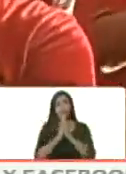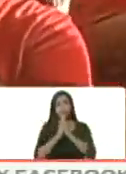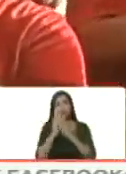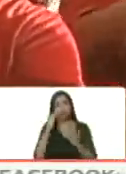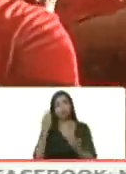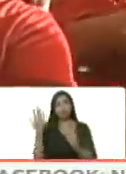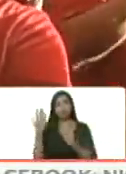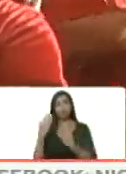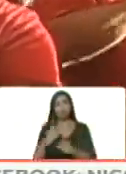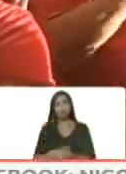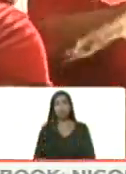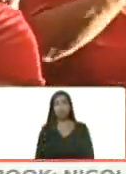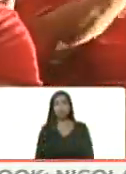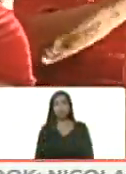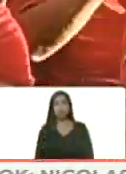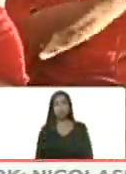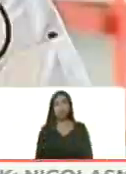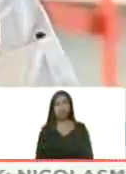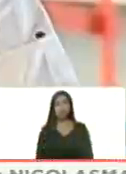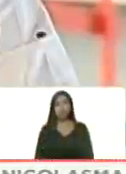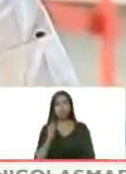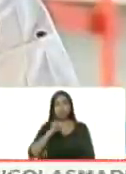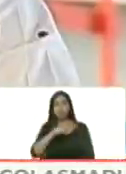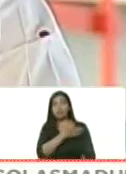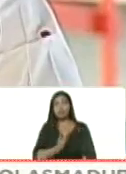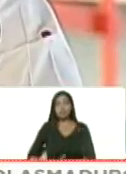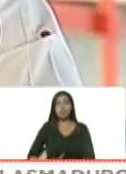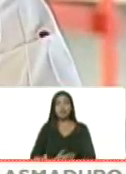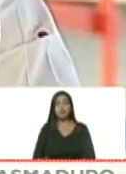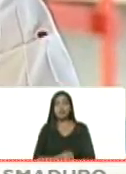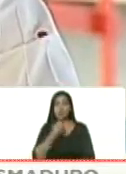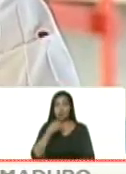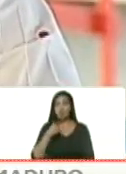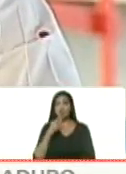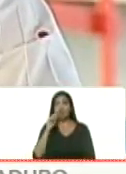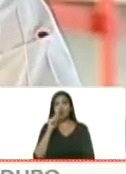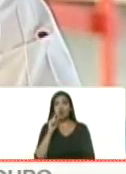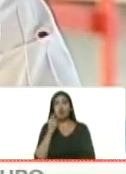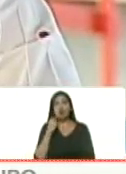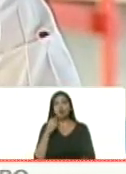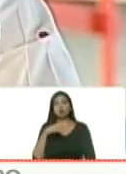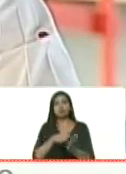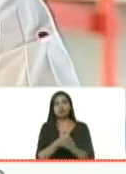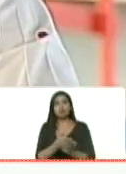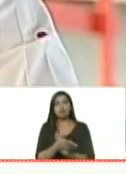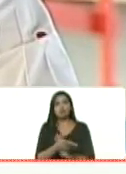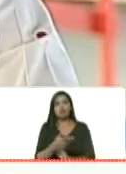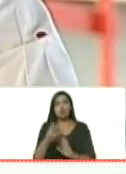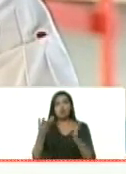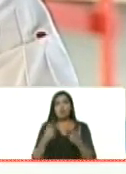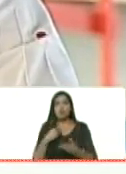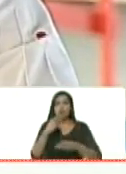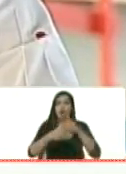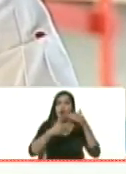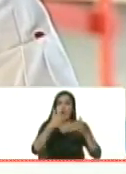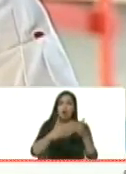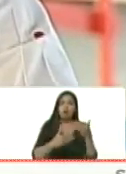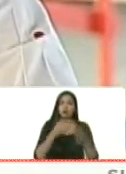Hipólito Abreu. Sí, presidente. Bueno, una salvedad sobre lo que venían haciendo,